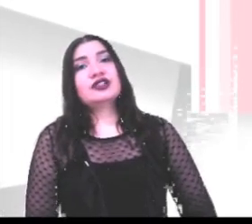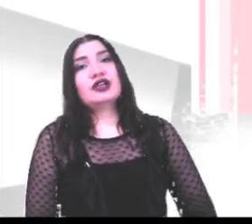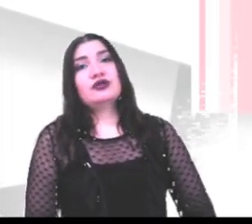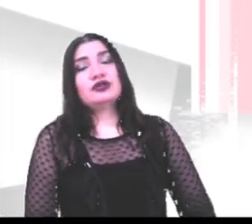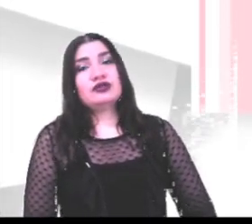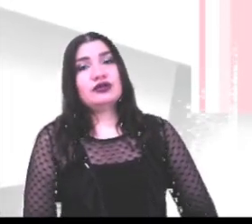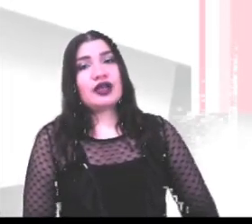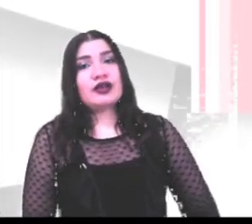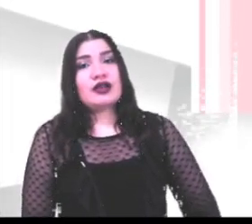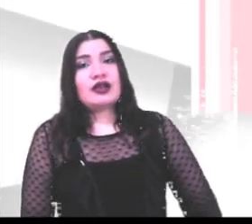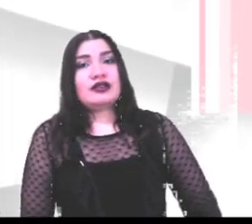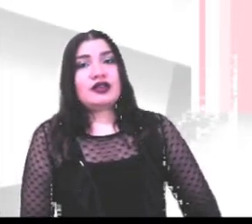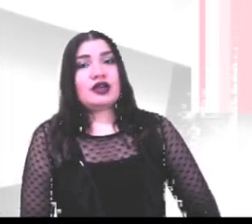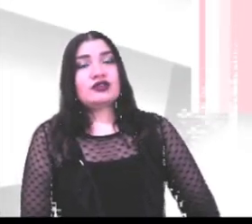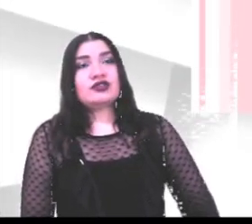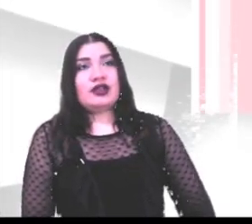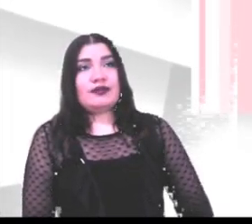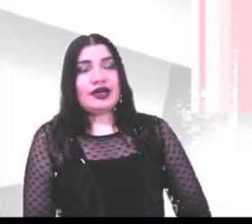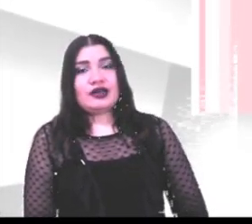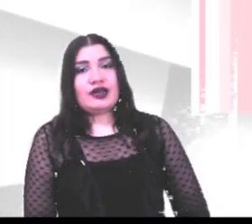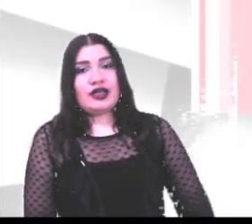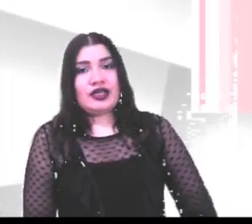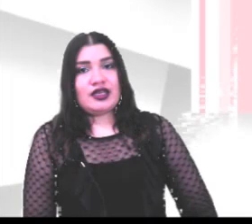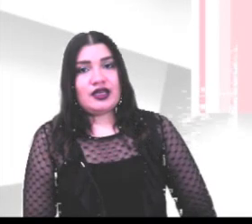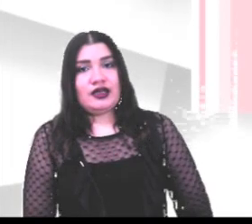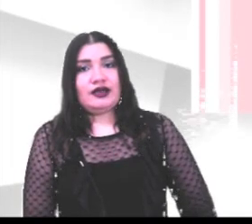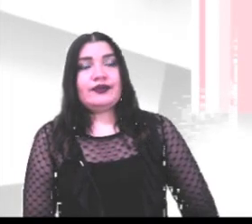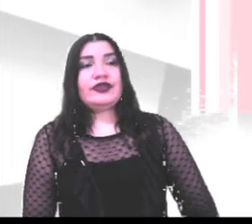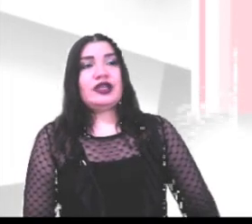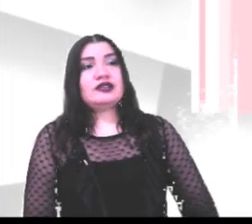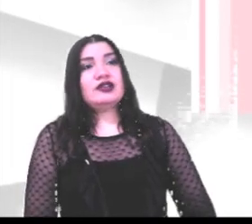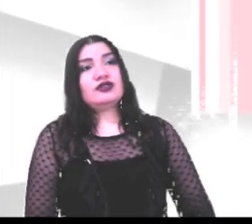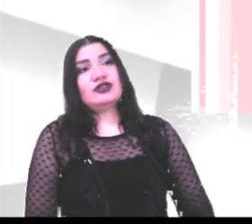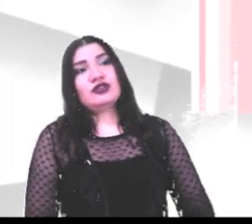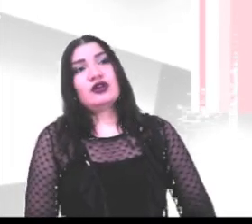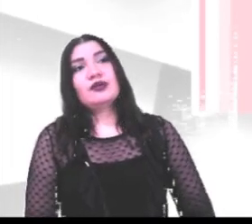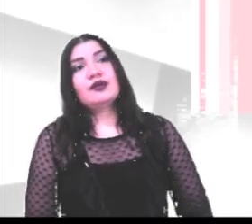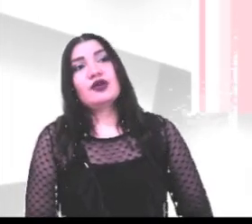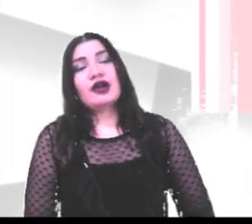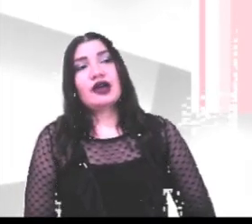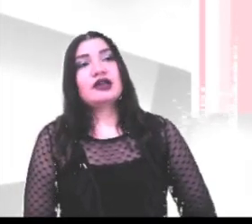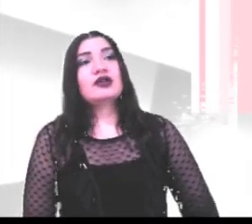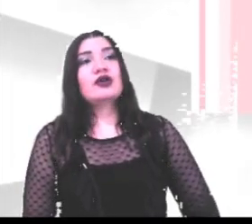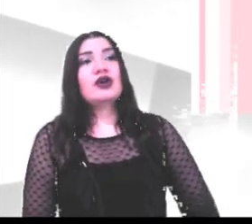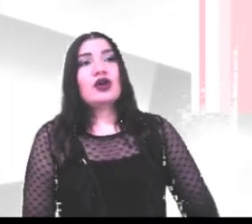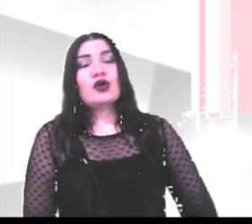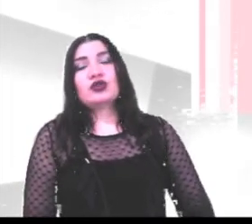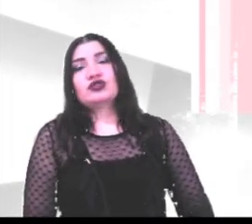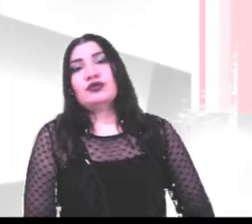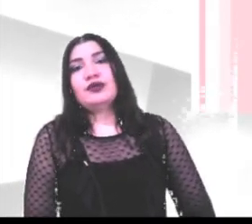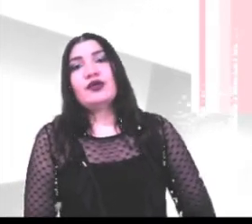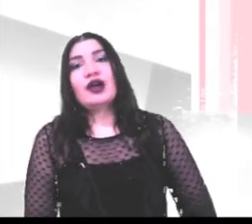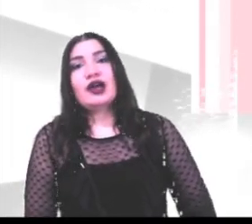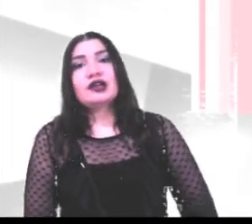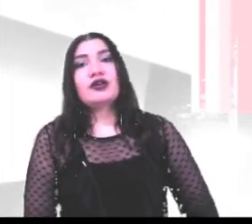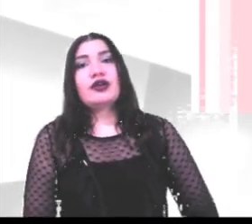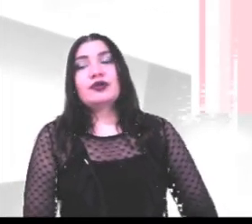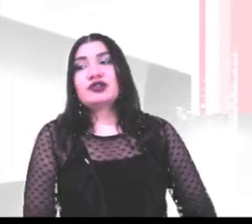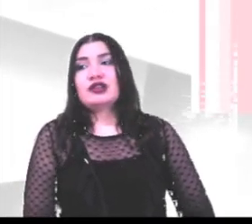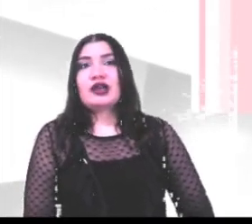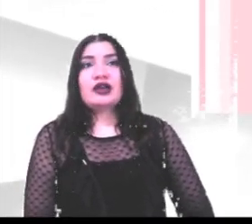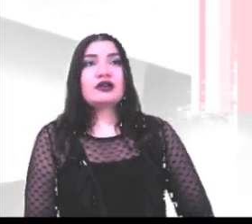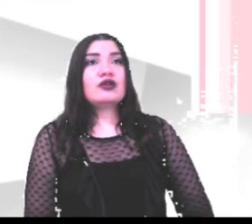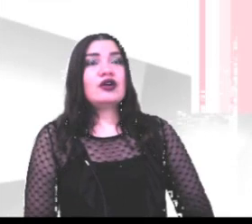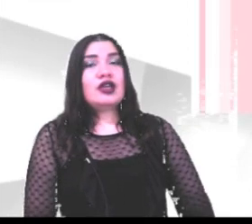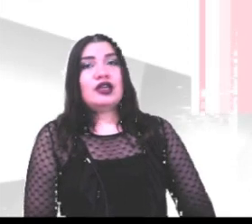tenemos esa cultura de conservar la higiene de que si nosotros comemos algo o consumimos algo